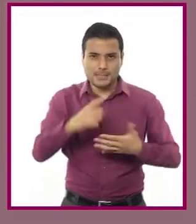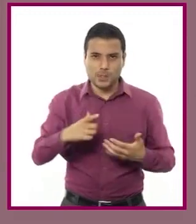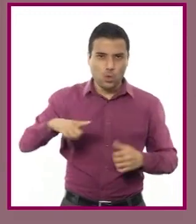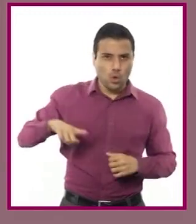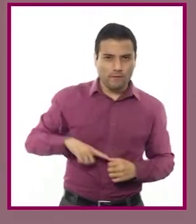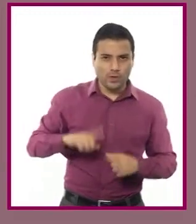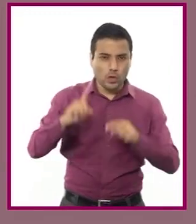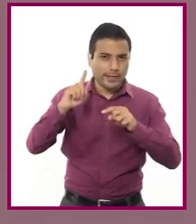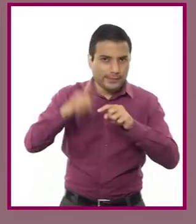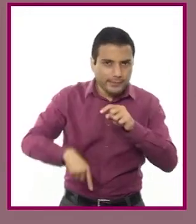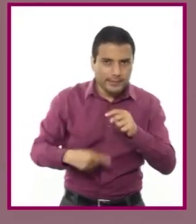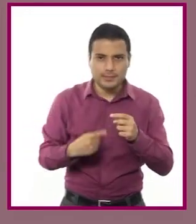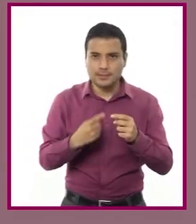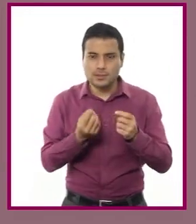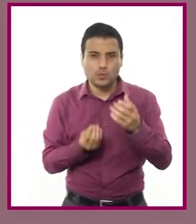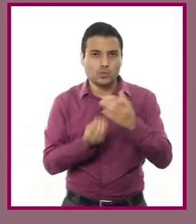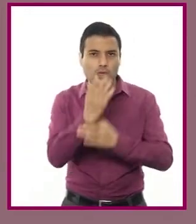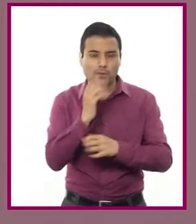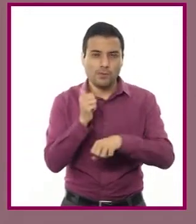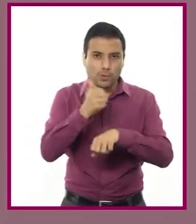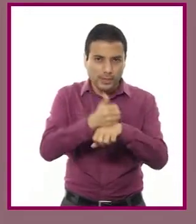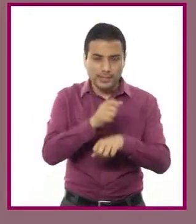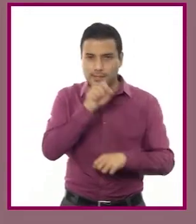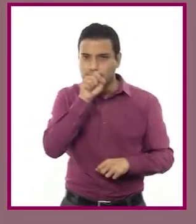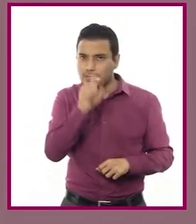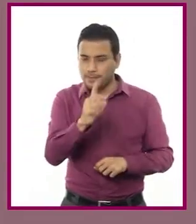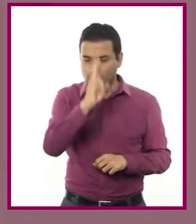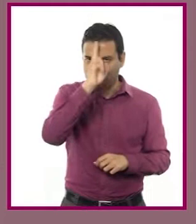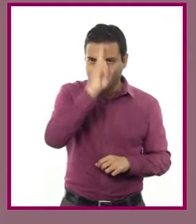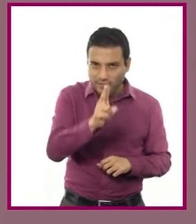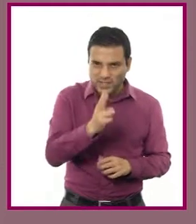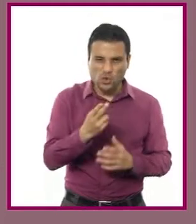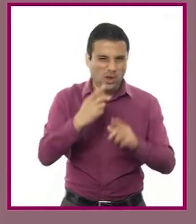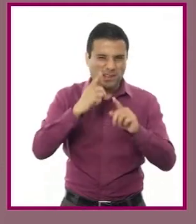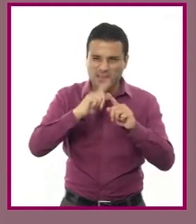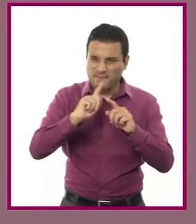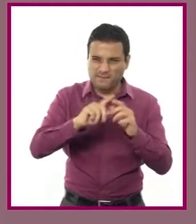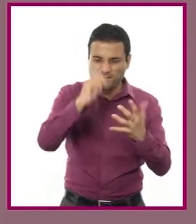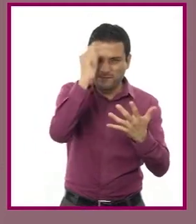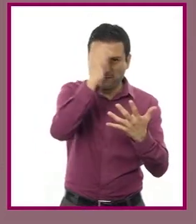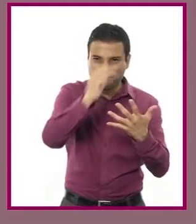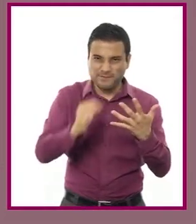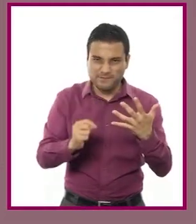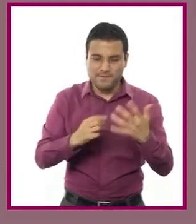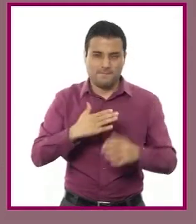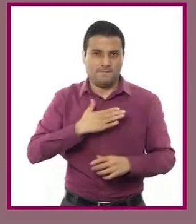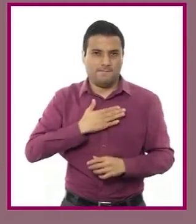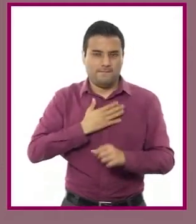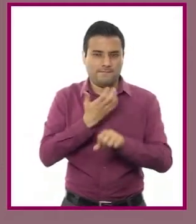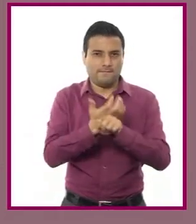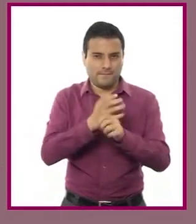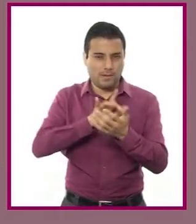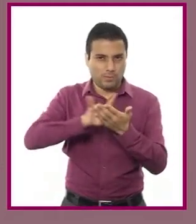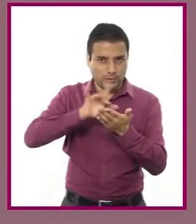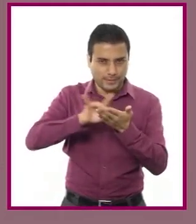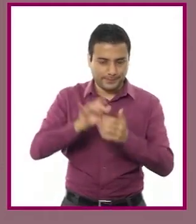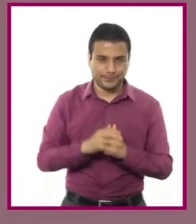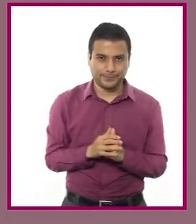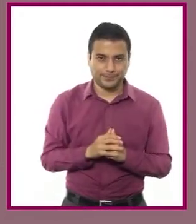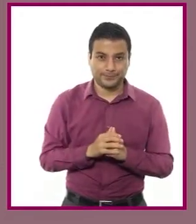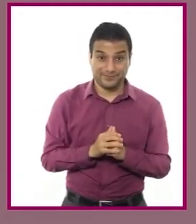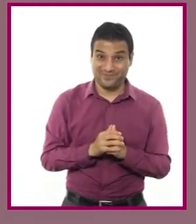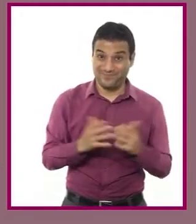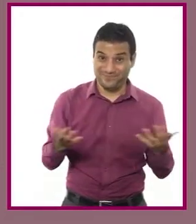gobiernos afines, así como restricciones y obligaciones económicas que beneficiaban a las superpotencias. La intervención de